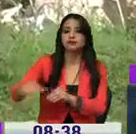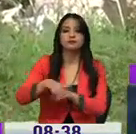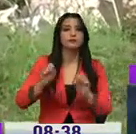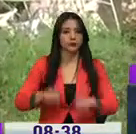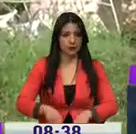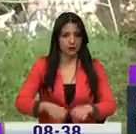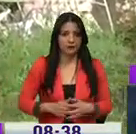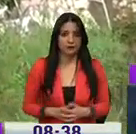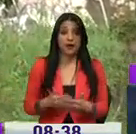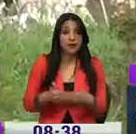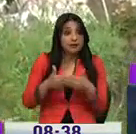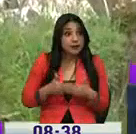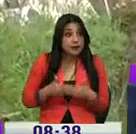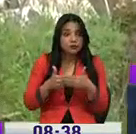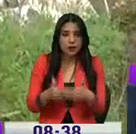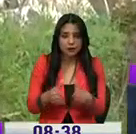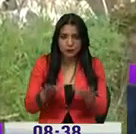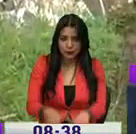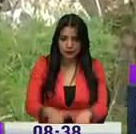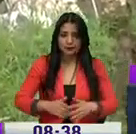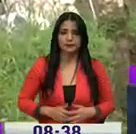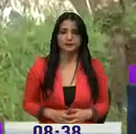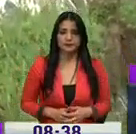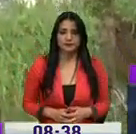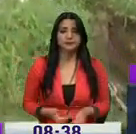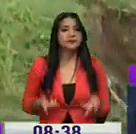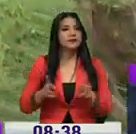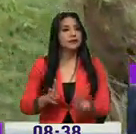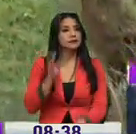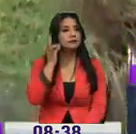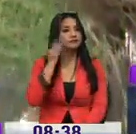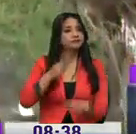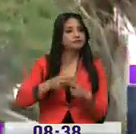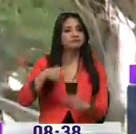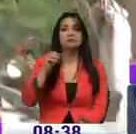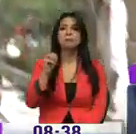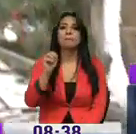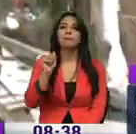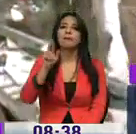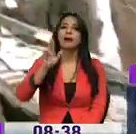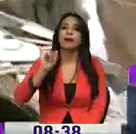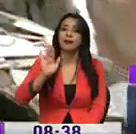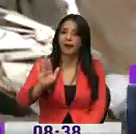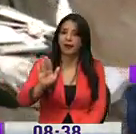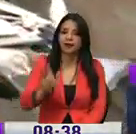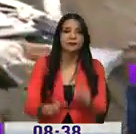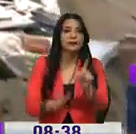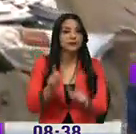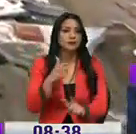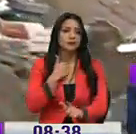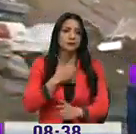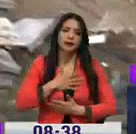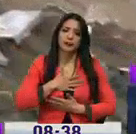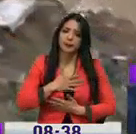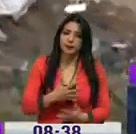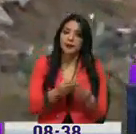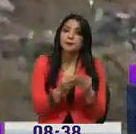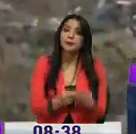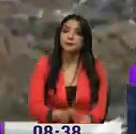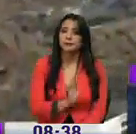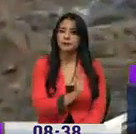lado, de la parte de atrás. Bueno, don Carlos, también estamos acá con doña María. Es una de las personas que lamentablemente